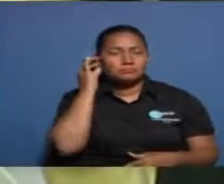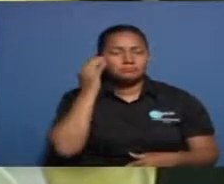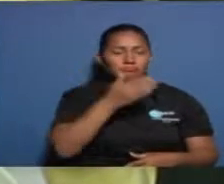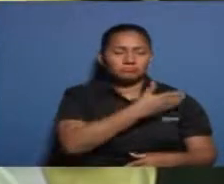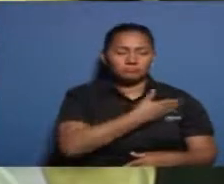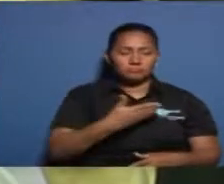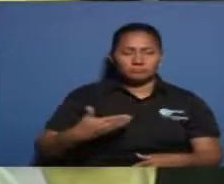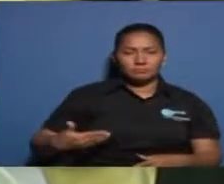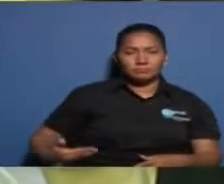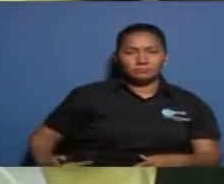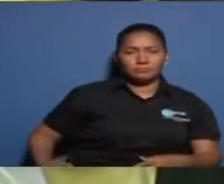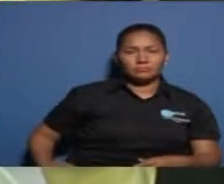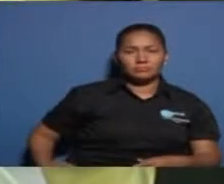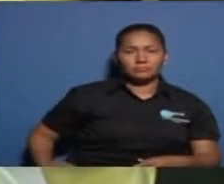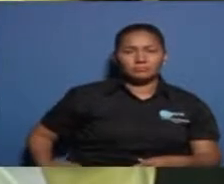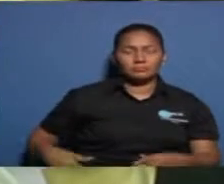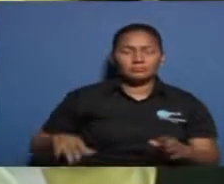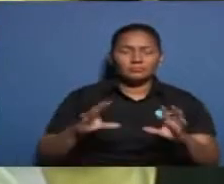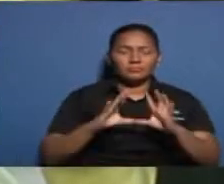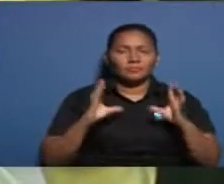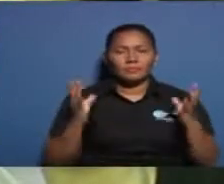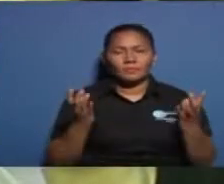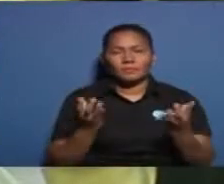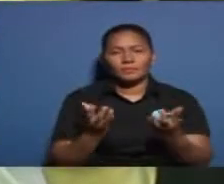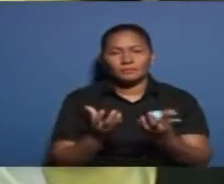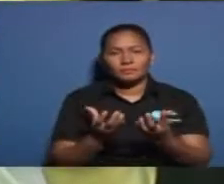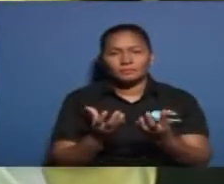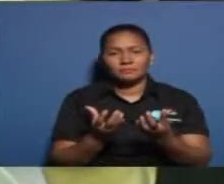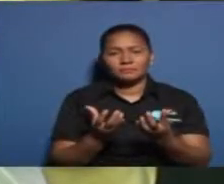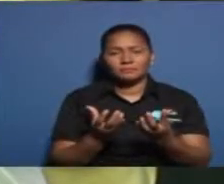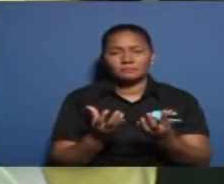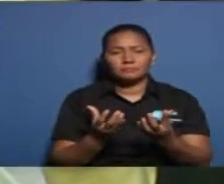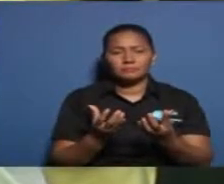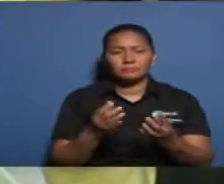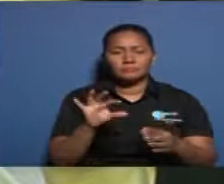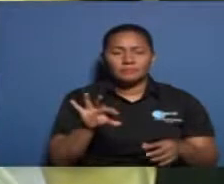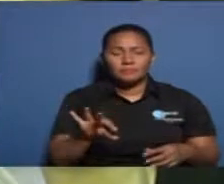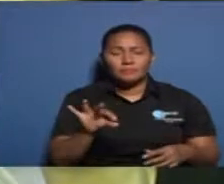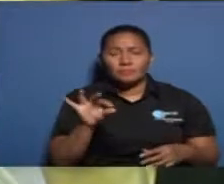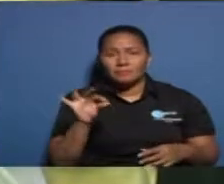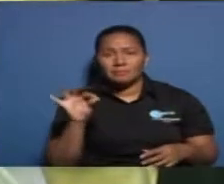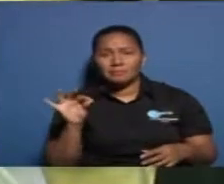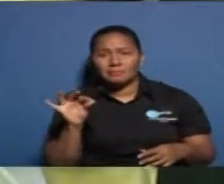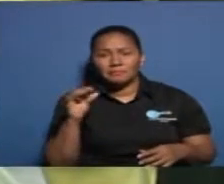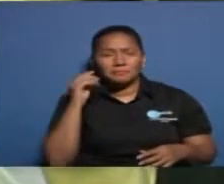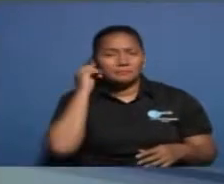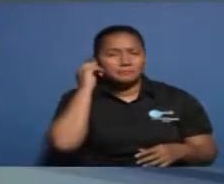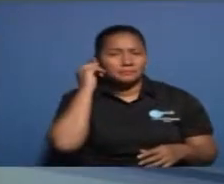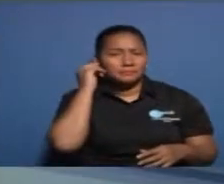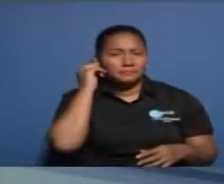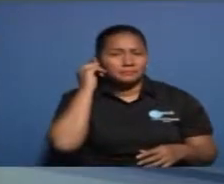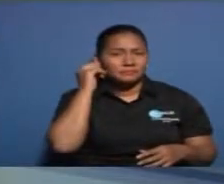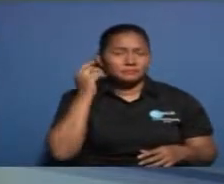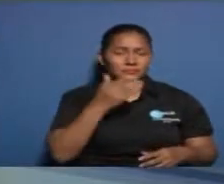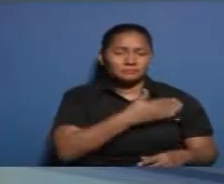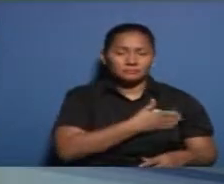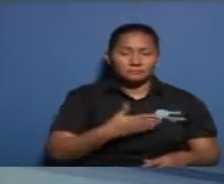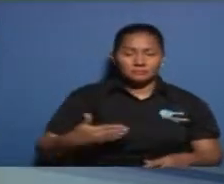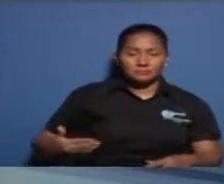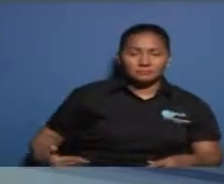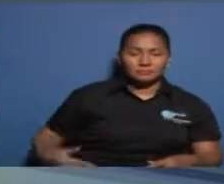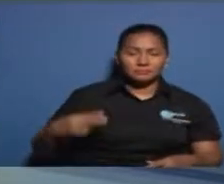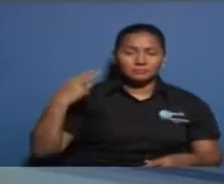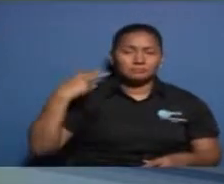europa en el mundo y yo quiero señalar una cosa algunas de las mujeres que llegaron a ser presidenta o primer ministro lo fueron por